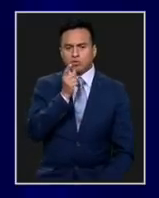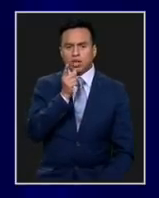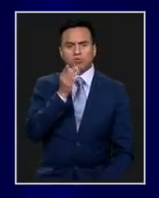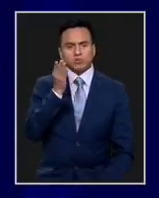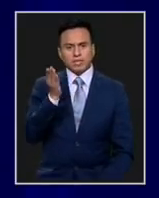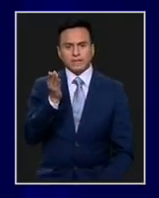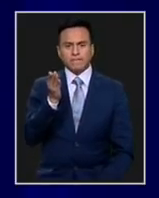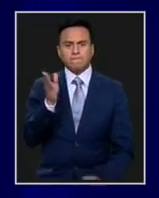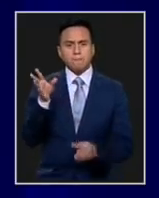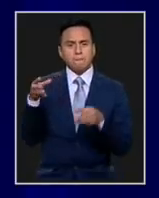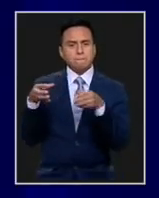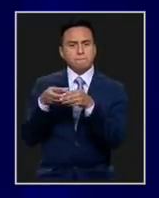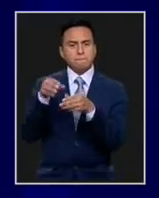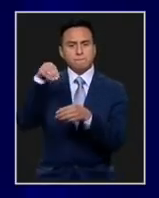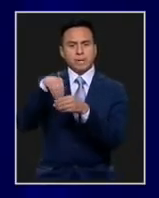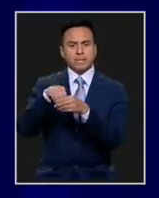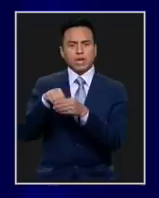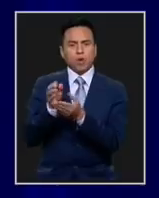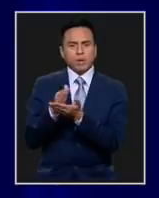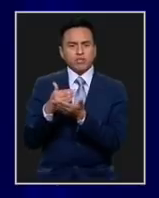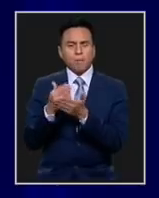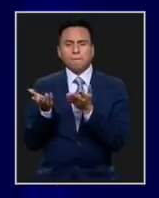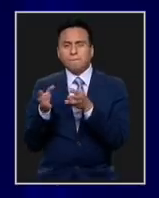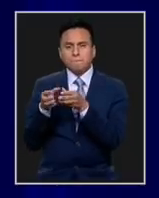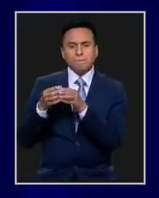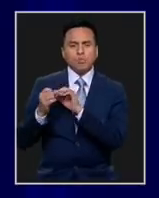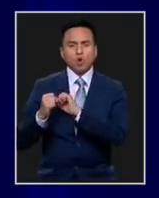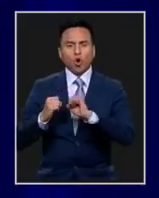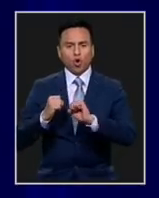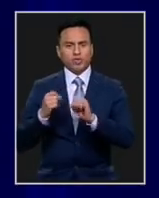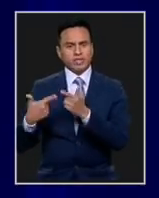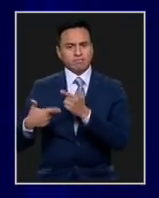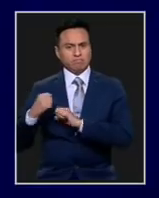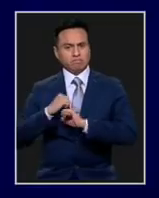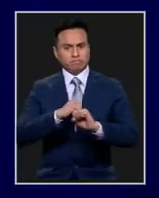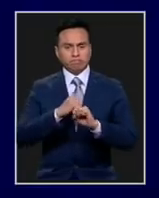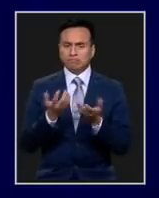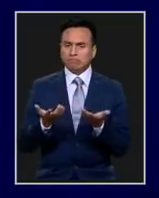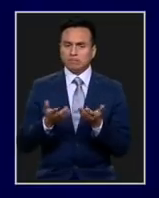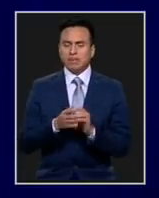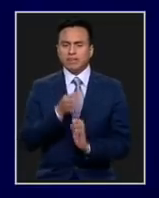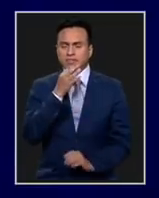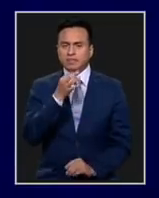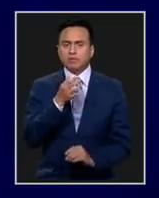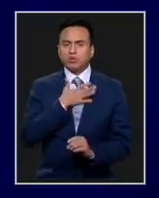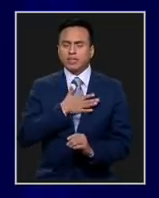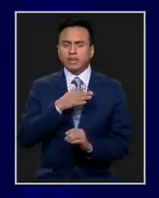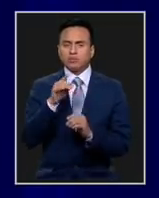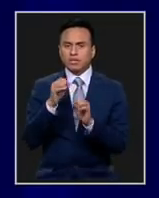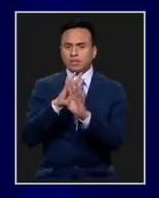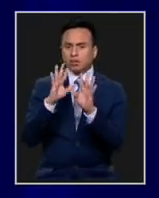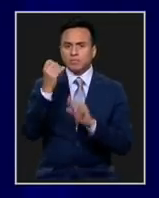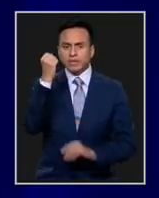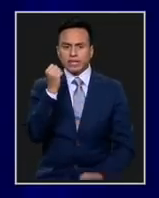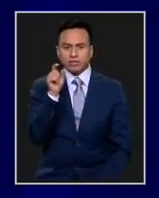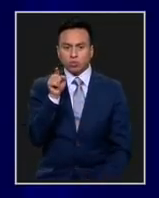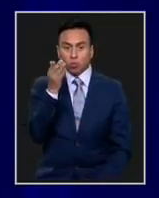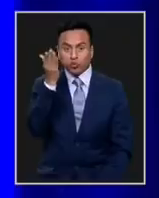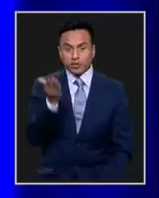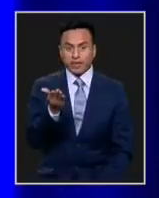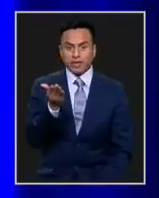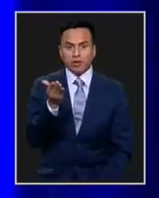usted parte de una operación política en su contra. A mí me gustaría que aclarara, señor Piñera, si